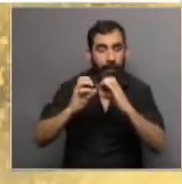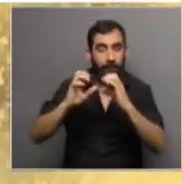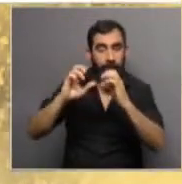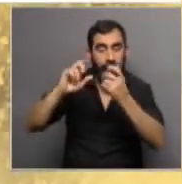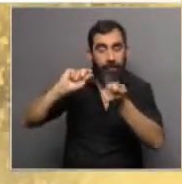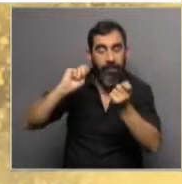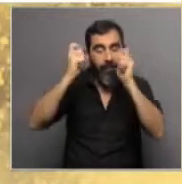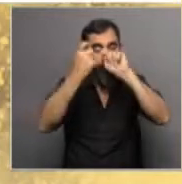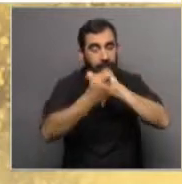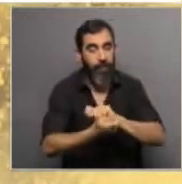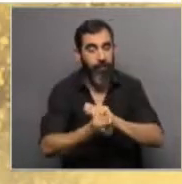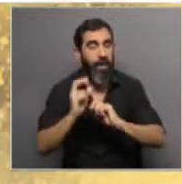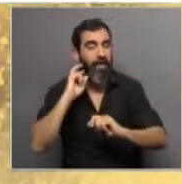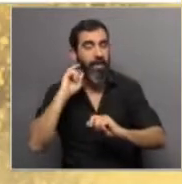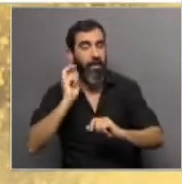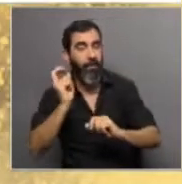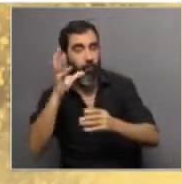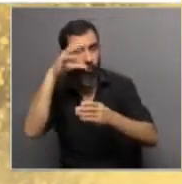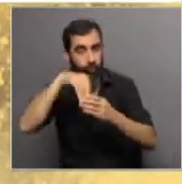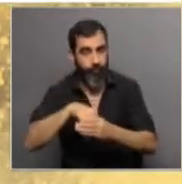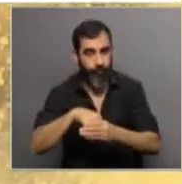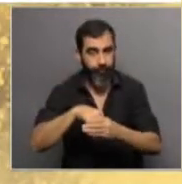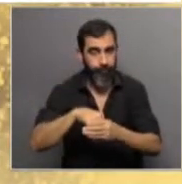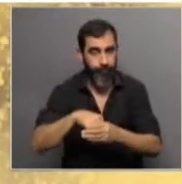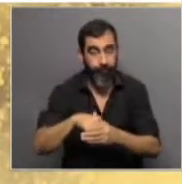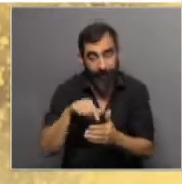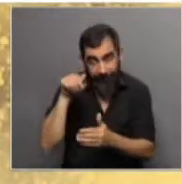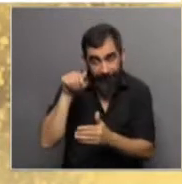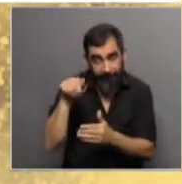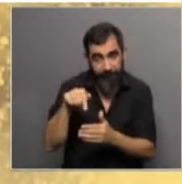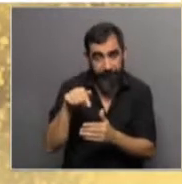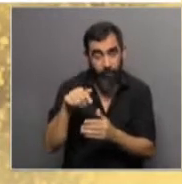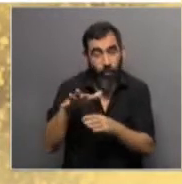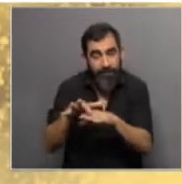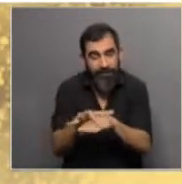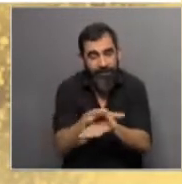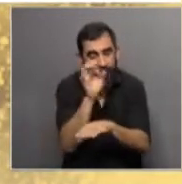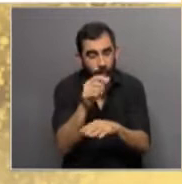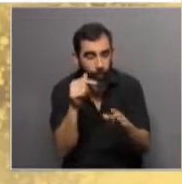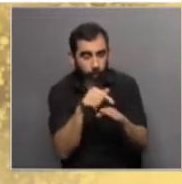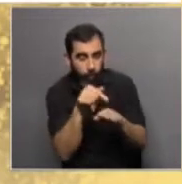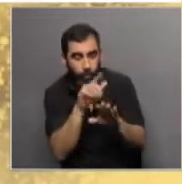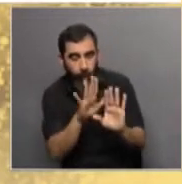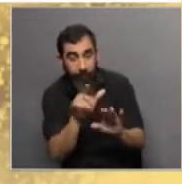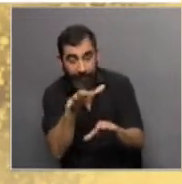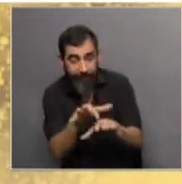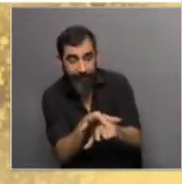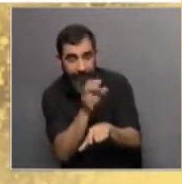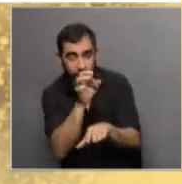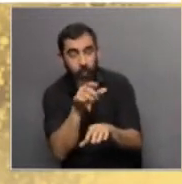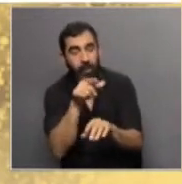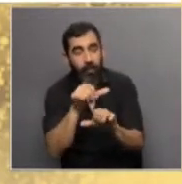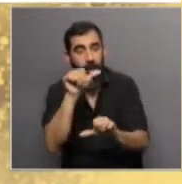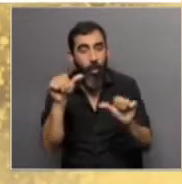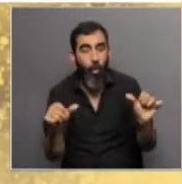traducen en impulsos nerviosos. Eso ocurre a nivel de células particulares, y en las células particulares ocurre a